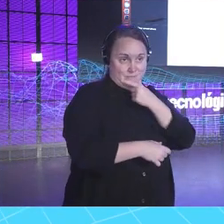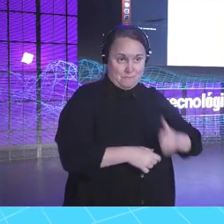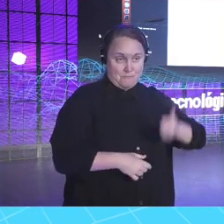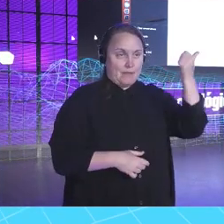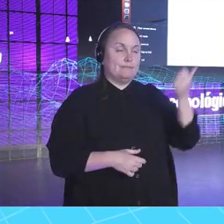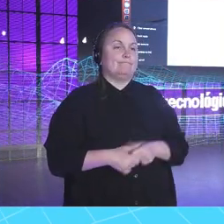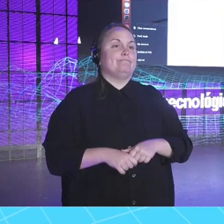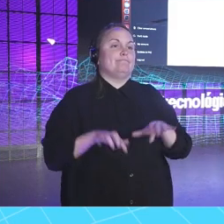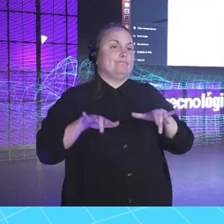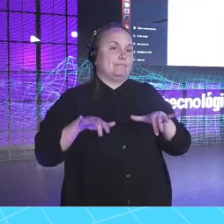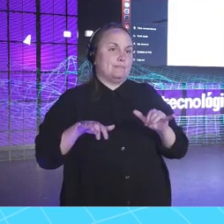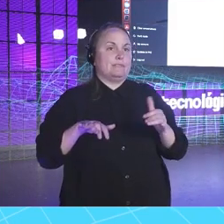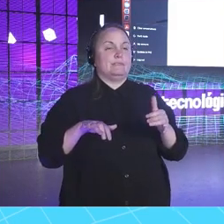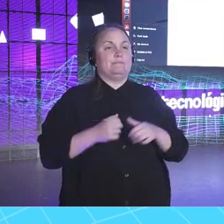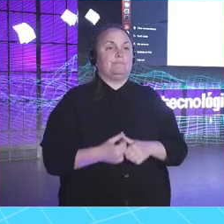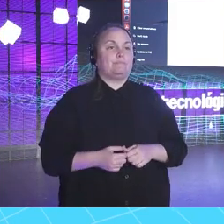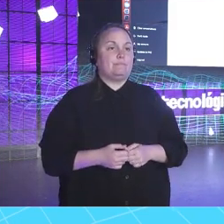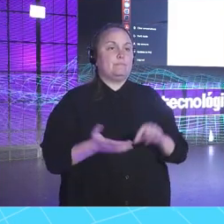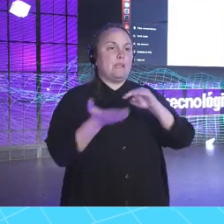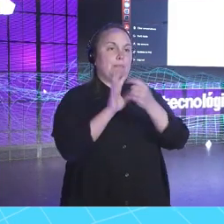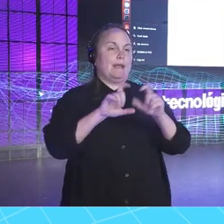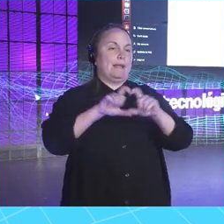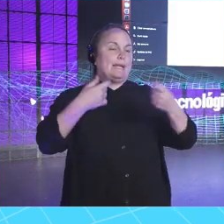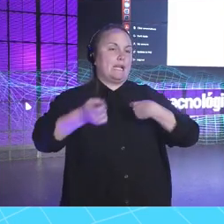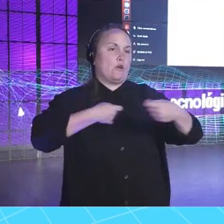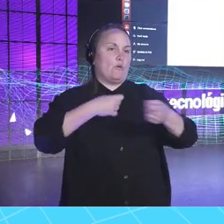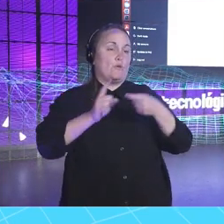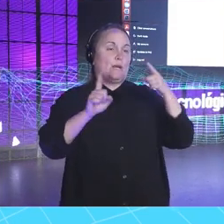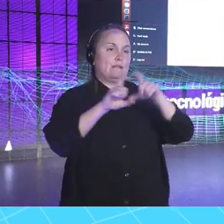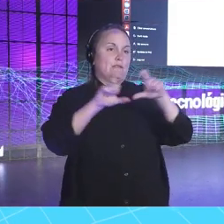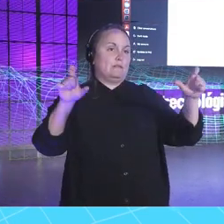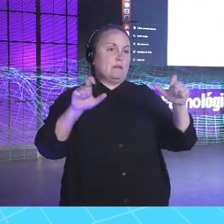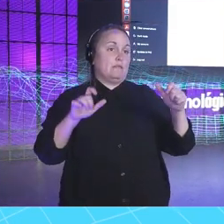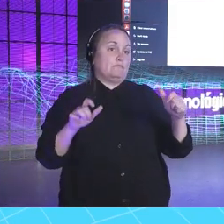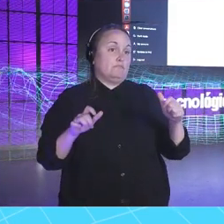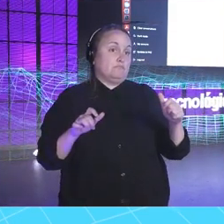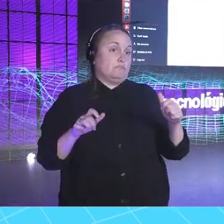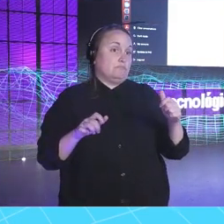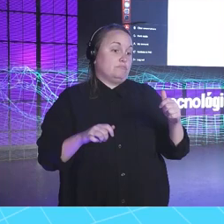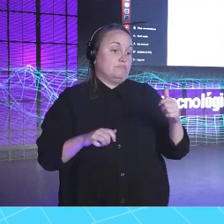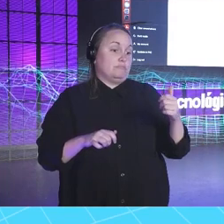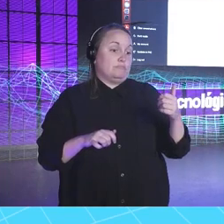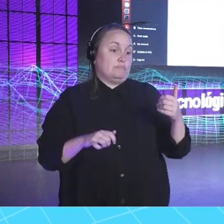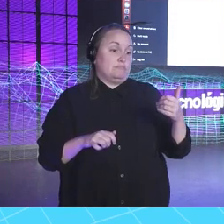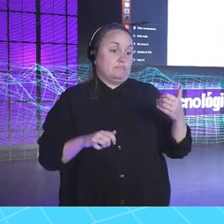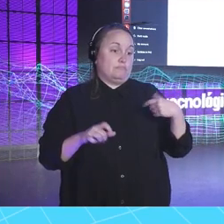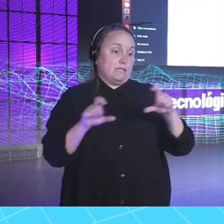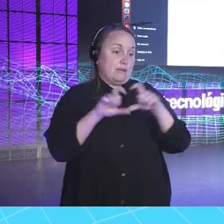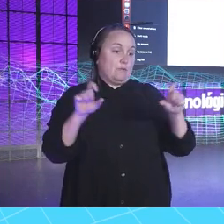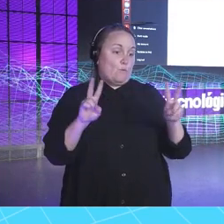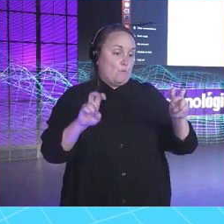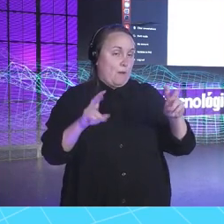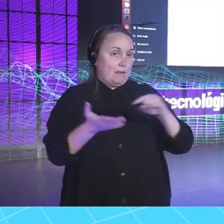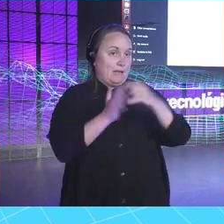unas tarta que ofrece clases de senderismo para chavales de entre